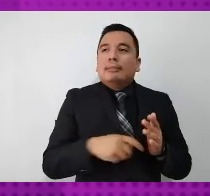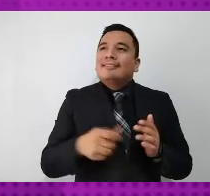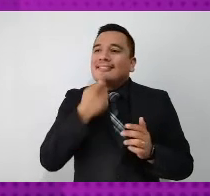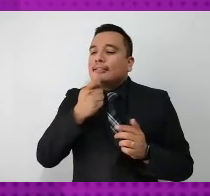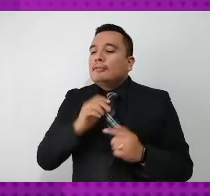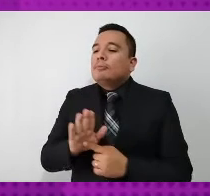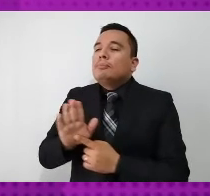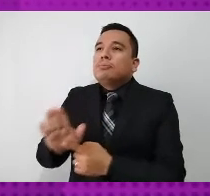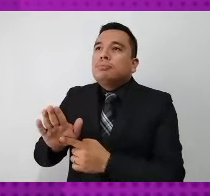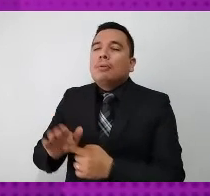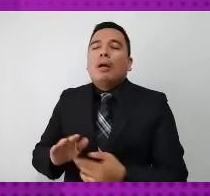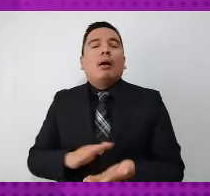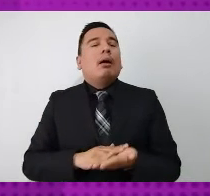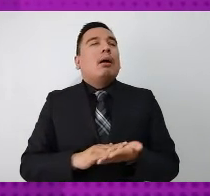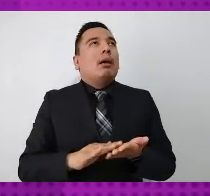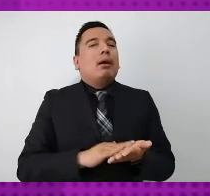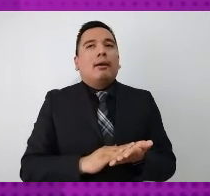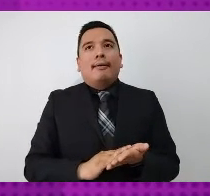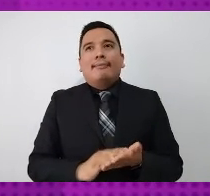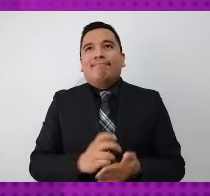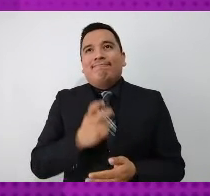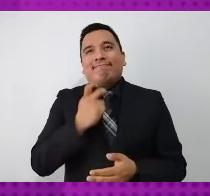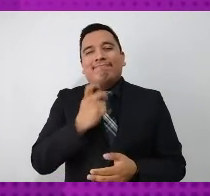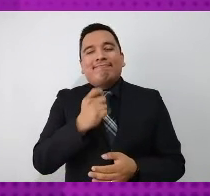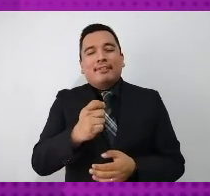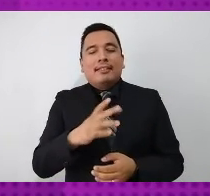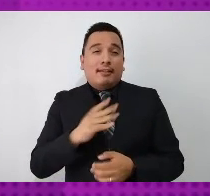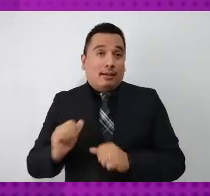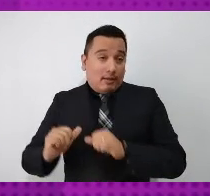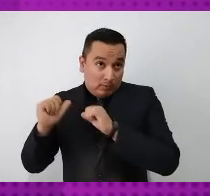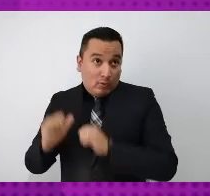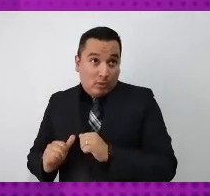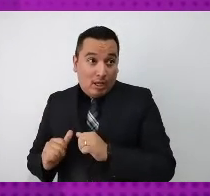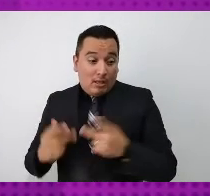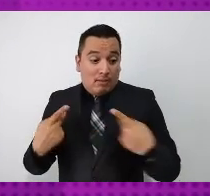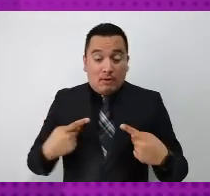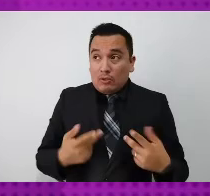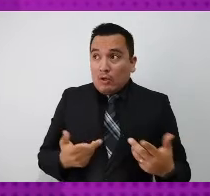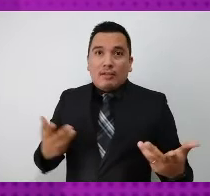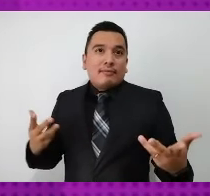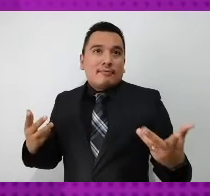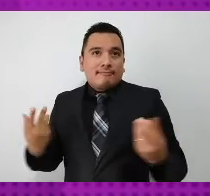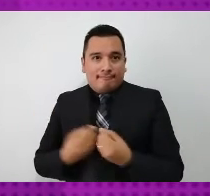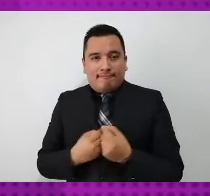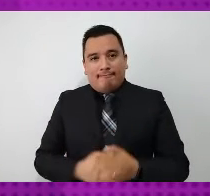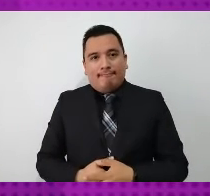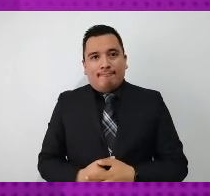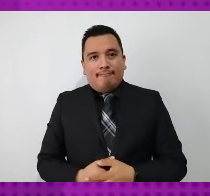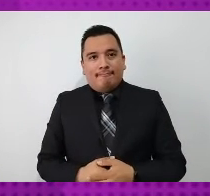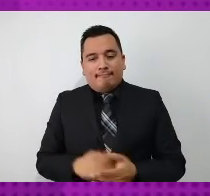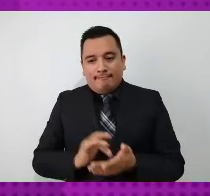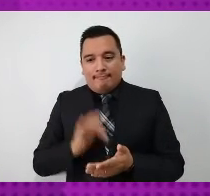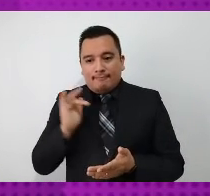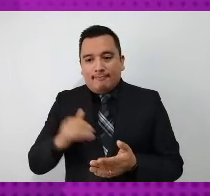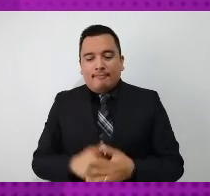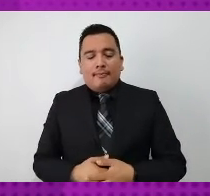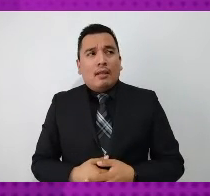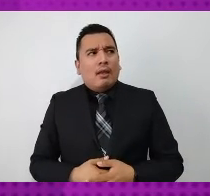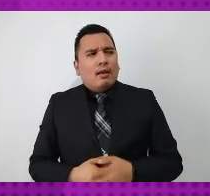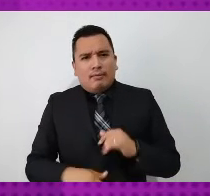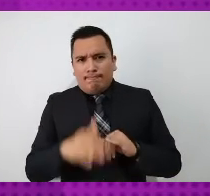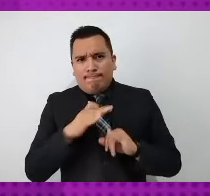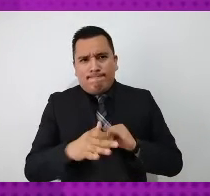un claro ejemplo de que autoridades y ciudadanía tenemos que trabajar de manera conjunta muchas gracias y por último édgar